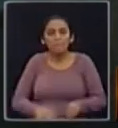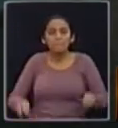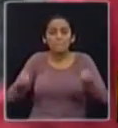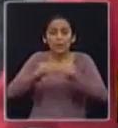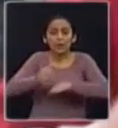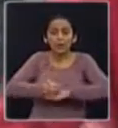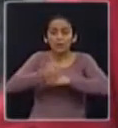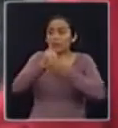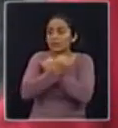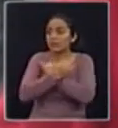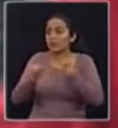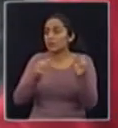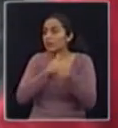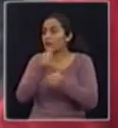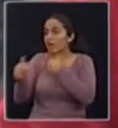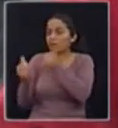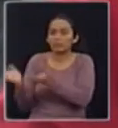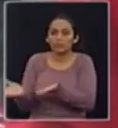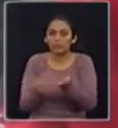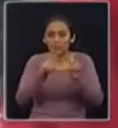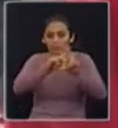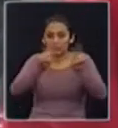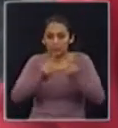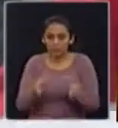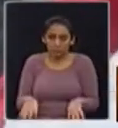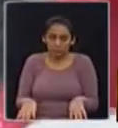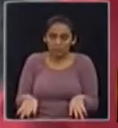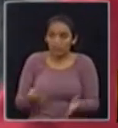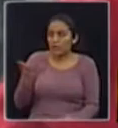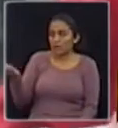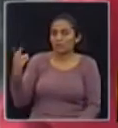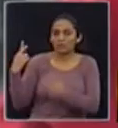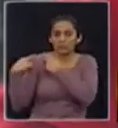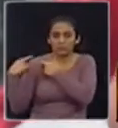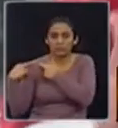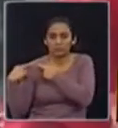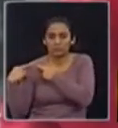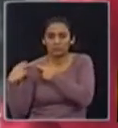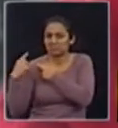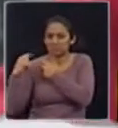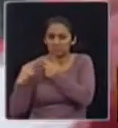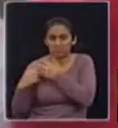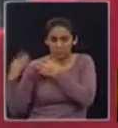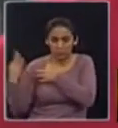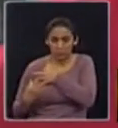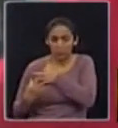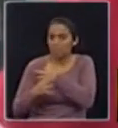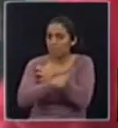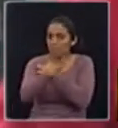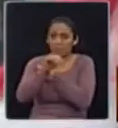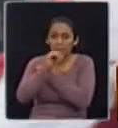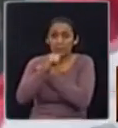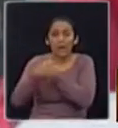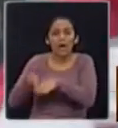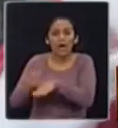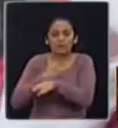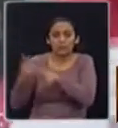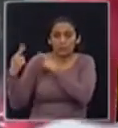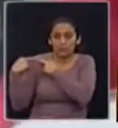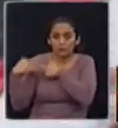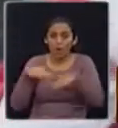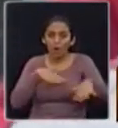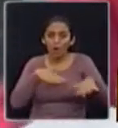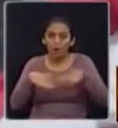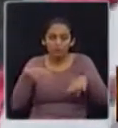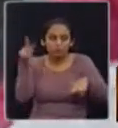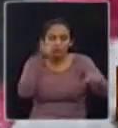independencia. Incumplimiento de funciones, que significa que no supervisó, coordinó todos los sectores estratégicos, como dice el decreto